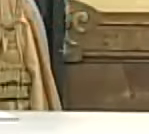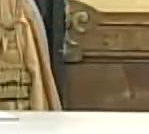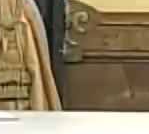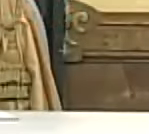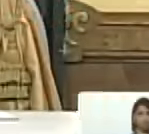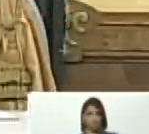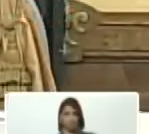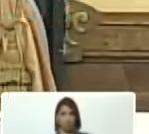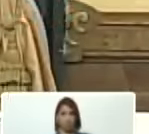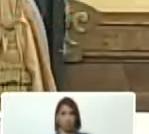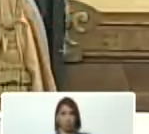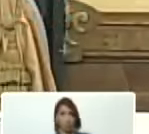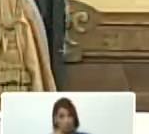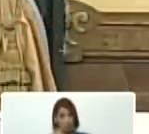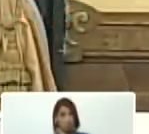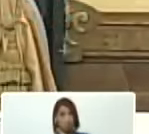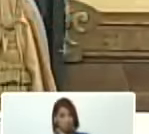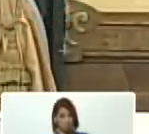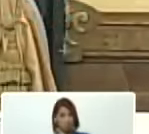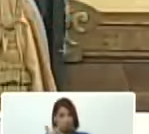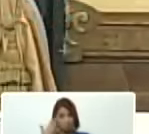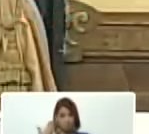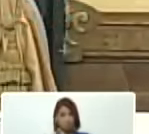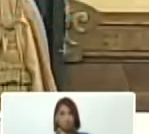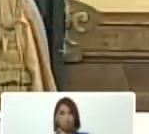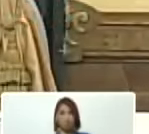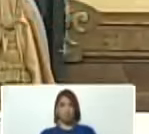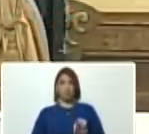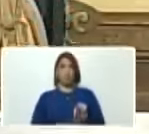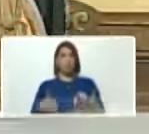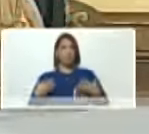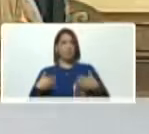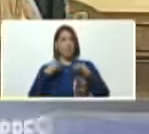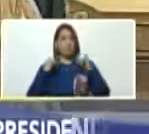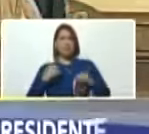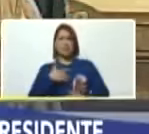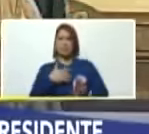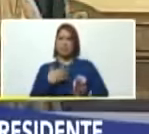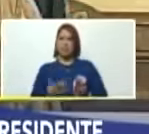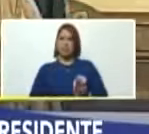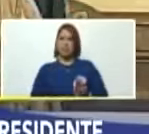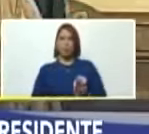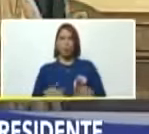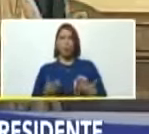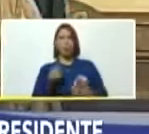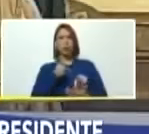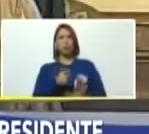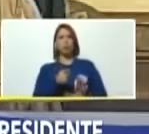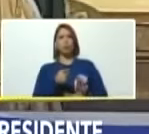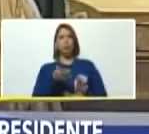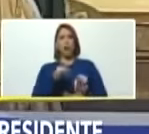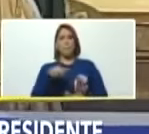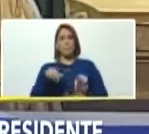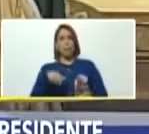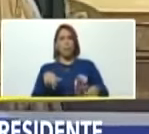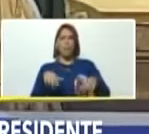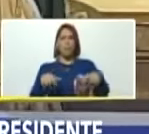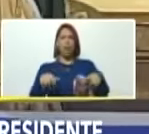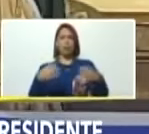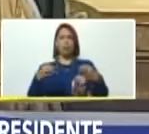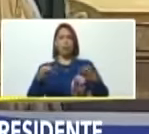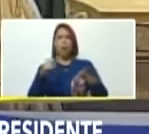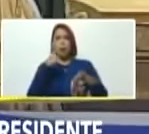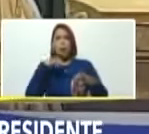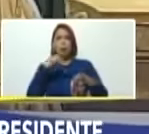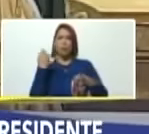Excelente, fíjate tú, ¿ah? Qué felicidad se siente cuando tú eres un ciudadano de a pie y tienes